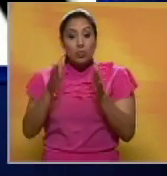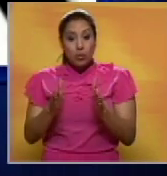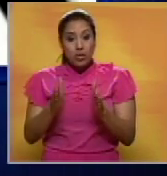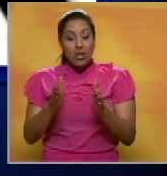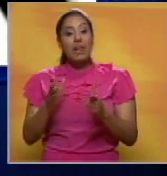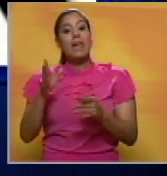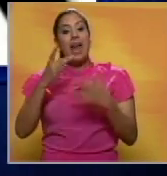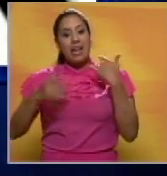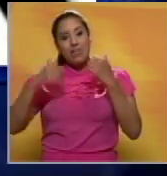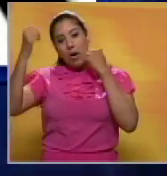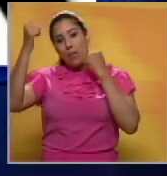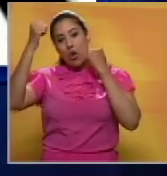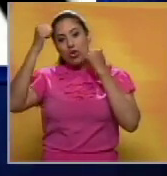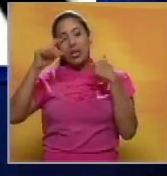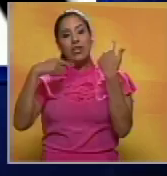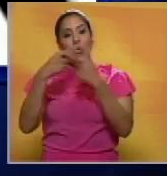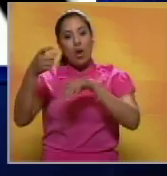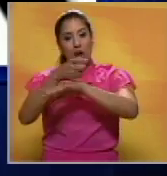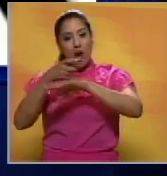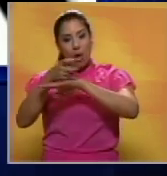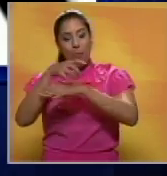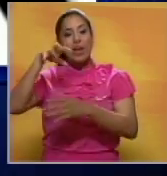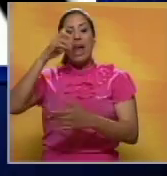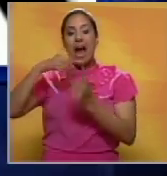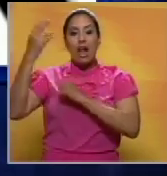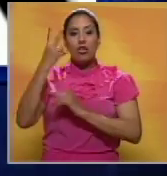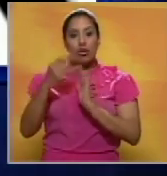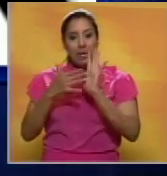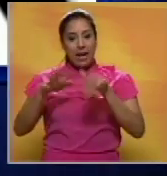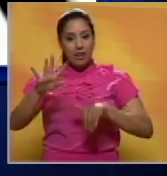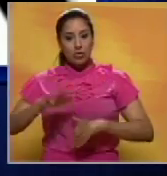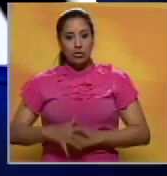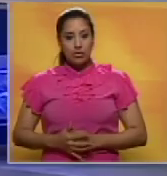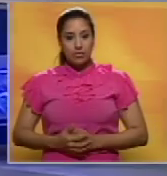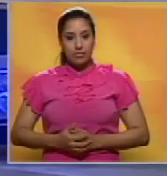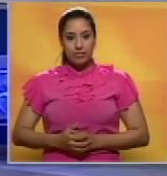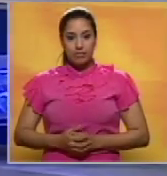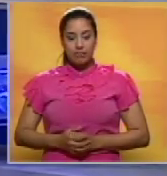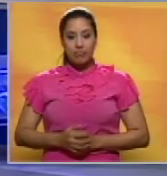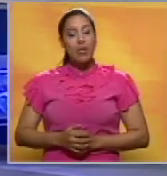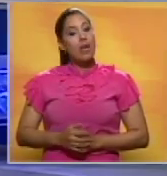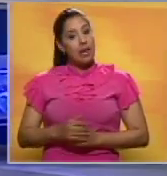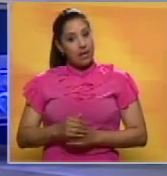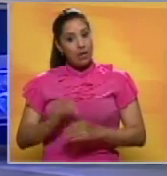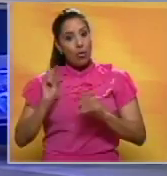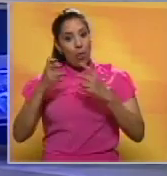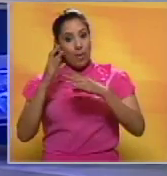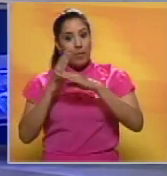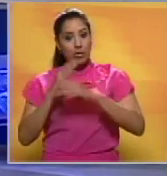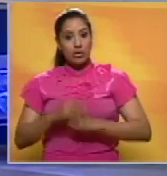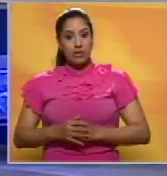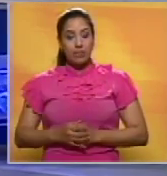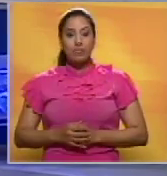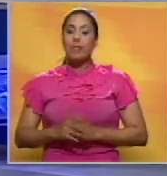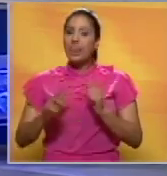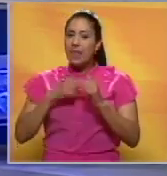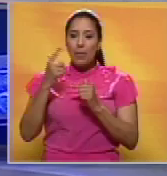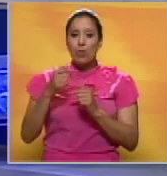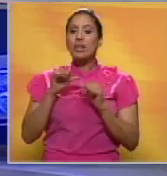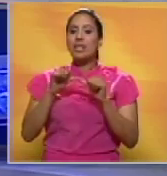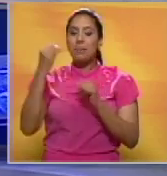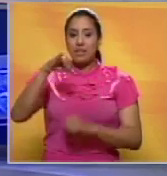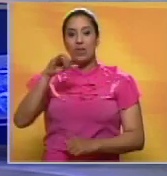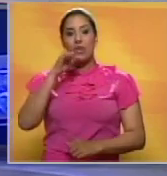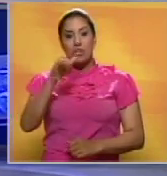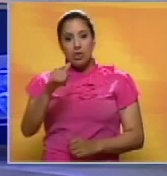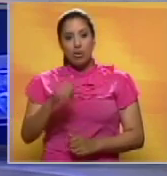en las actividades de protesta antigubernamentales en el año 2014. Bien, amigos, hacemos una nueva pausa. A regreso continuamos